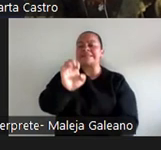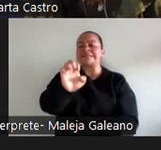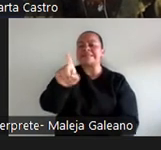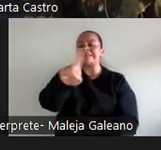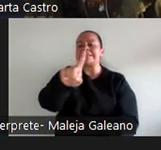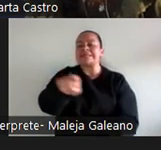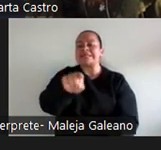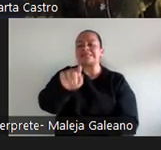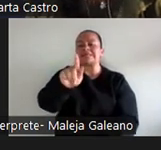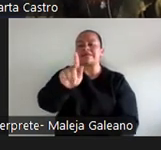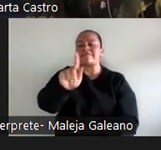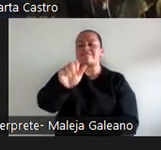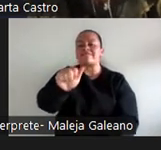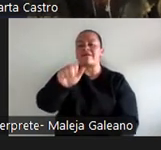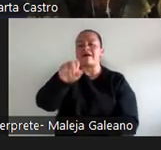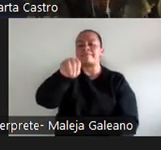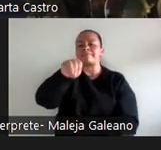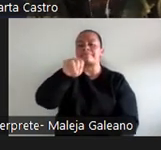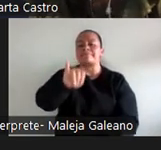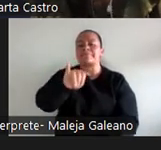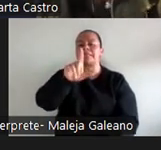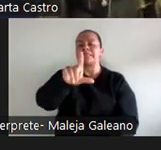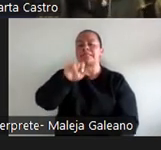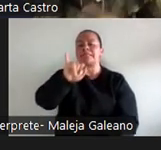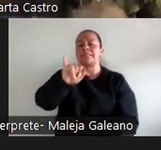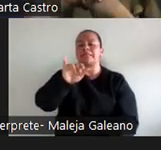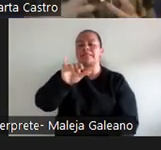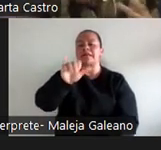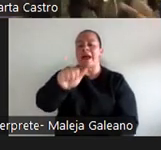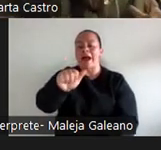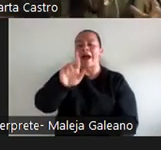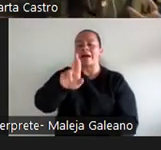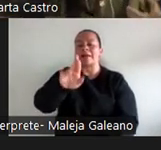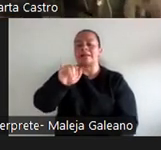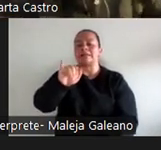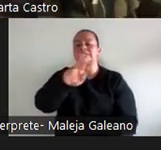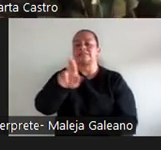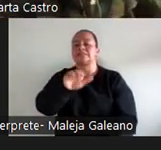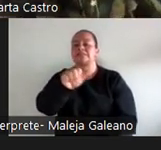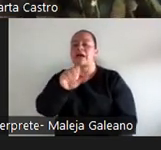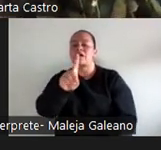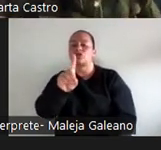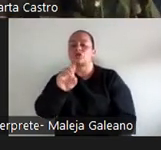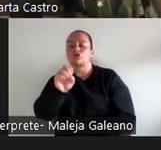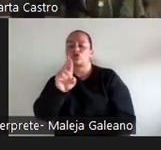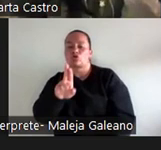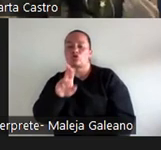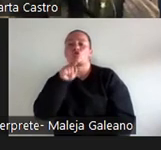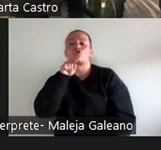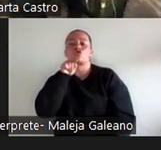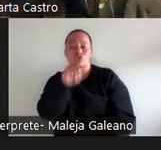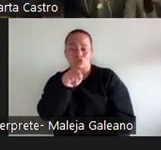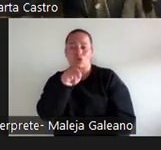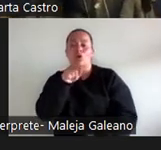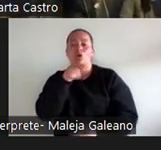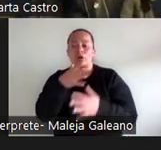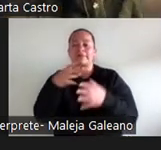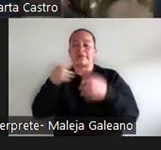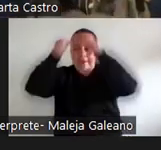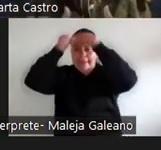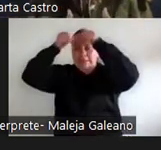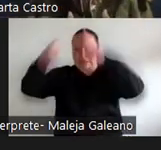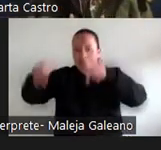por un reconocimiento de responsabilidad compartida entonces entre el estado la familia el mercado la